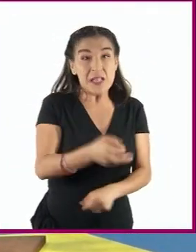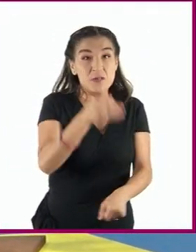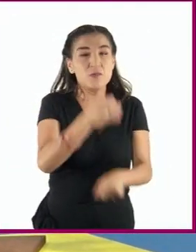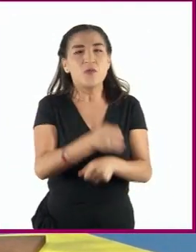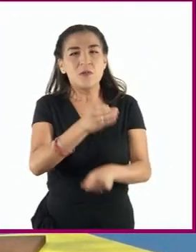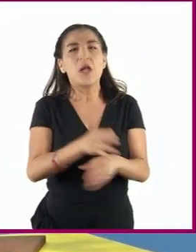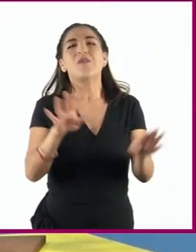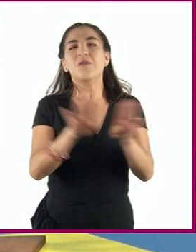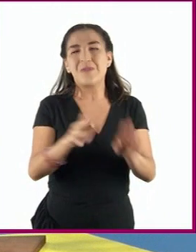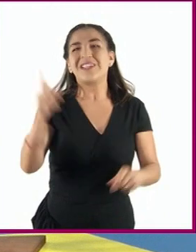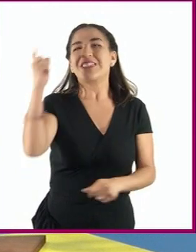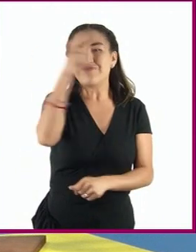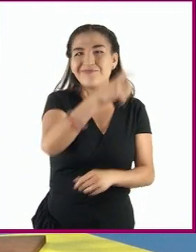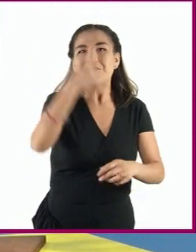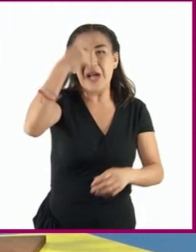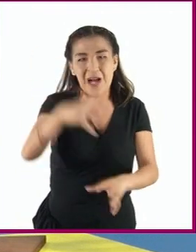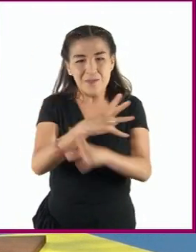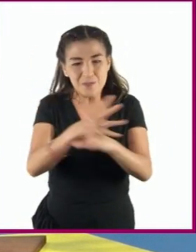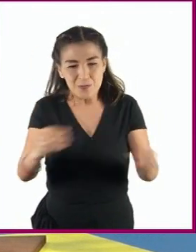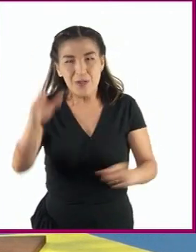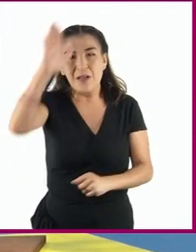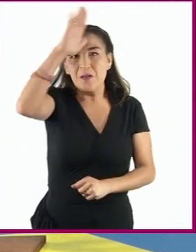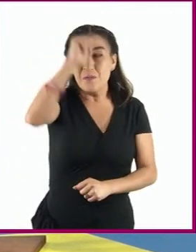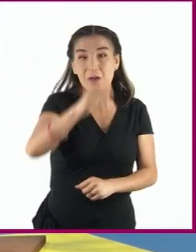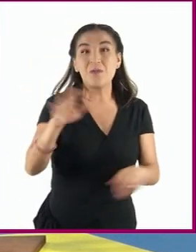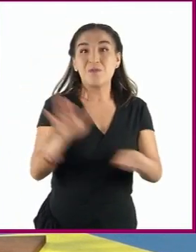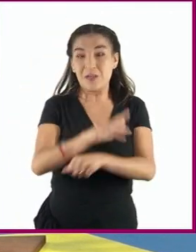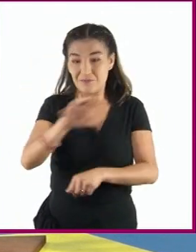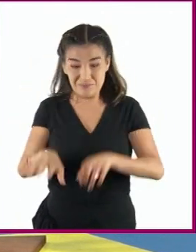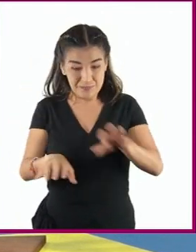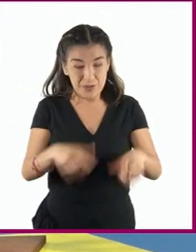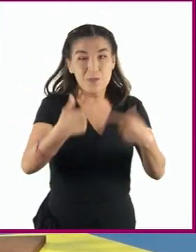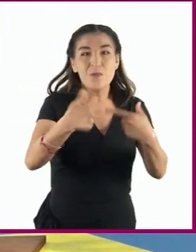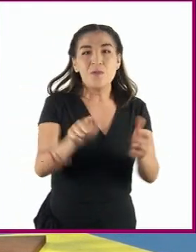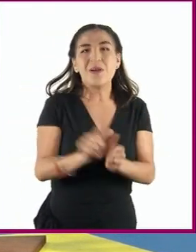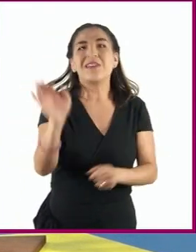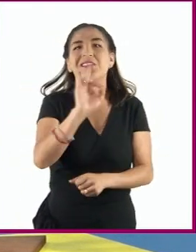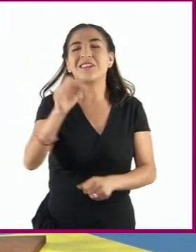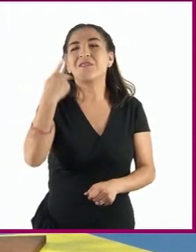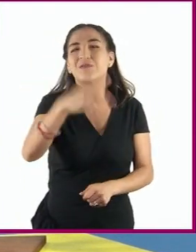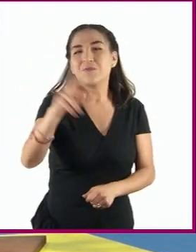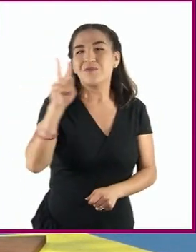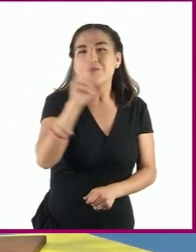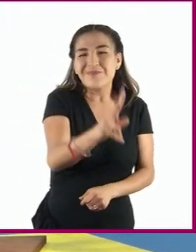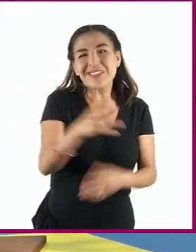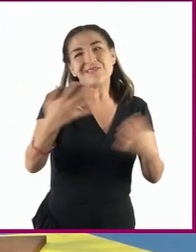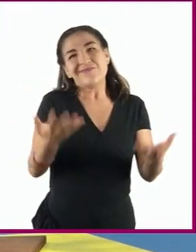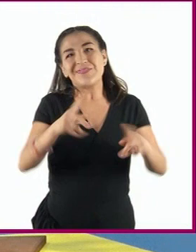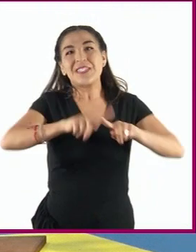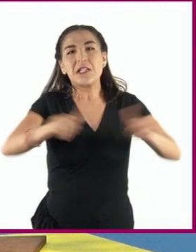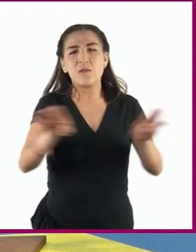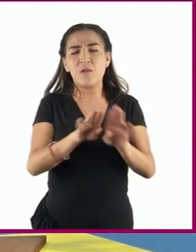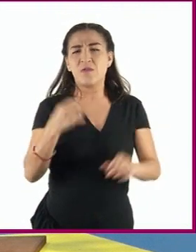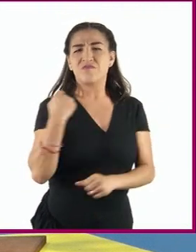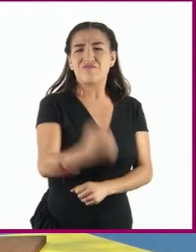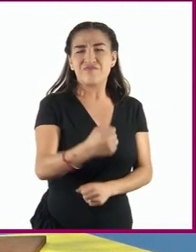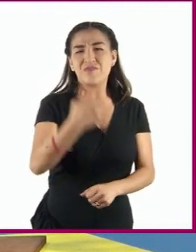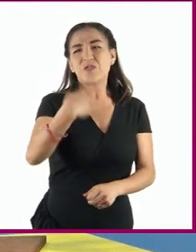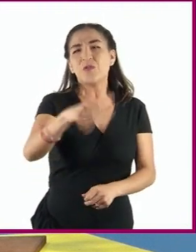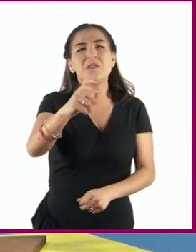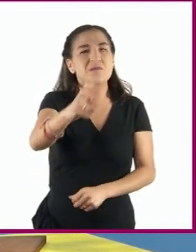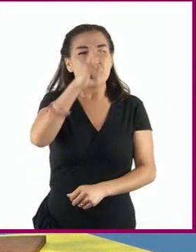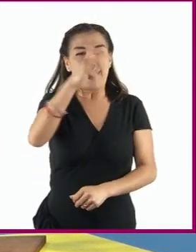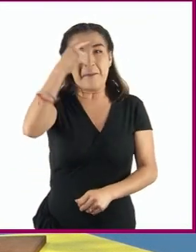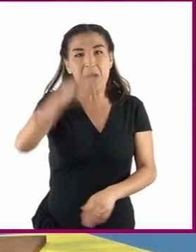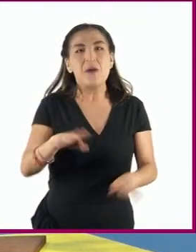es difícil encontrar acuerdos, porque las partes pueden tener puntos de vista muy firmes y ninguna disposición de